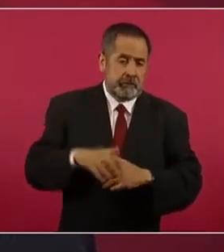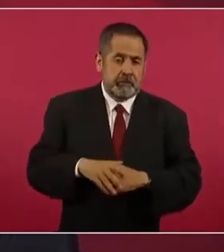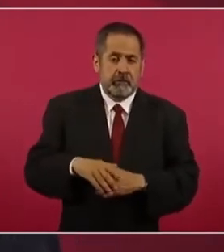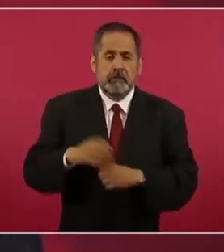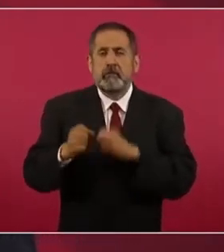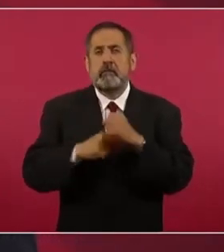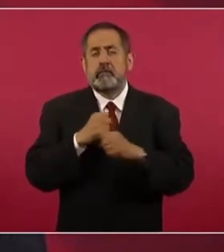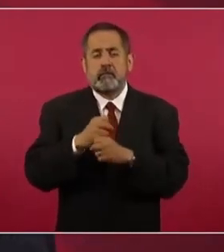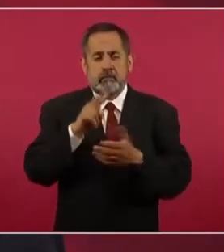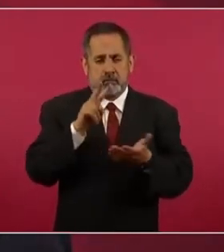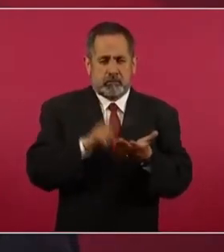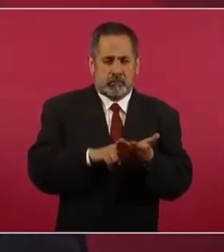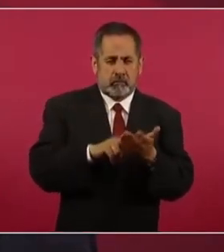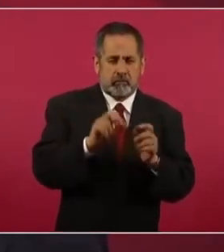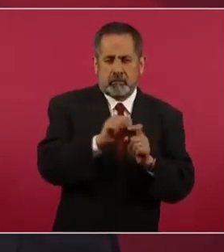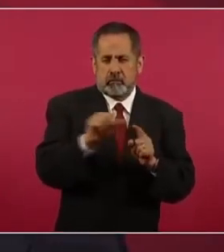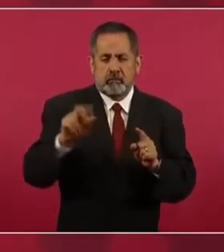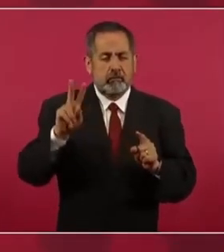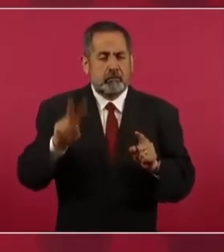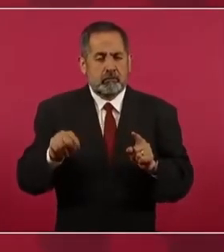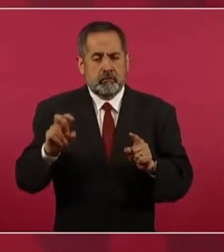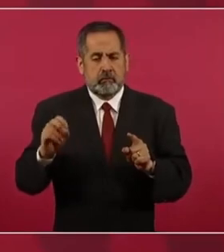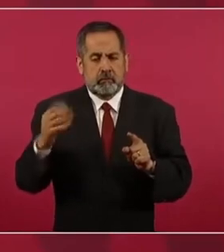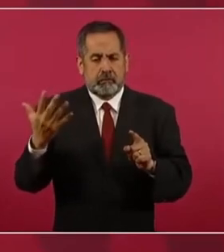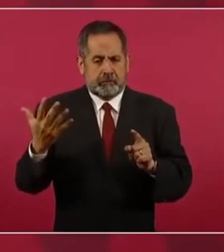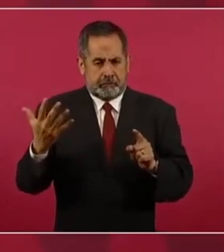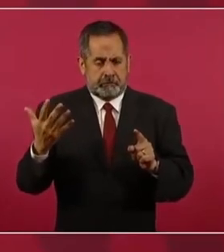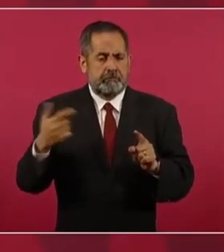del 2000 al